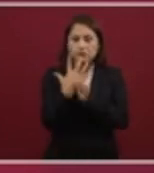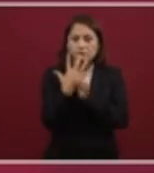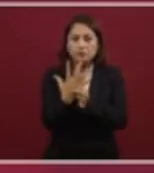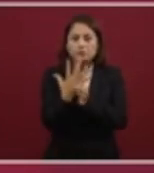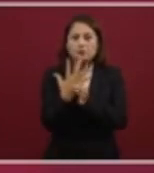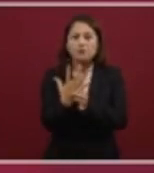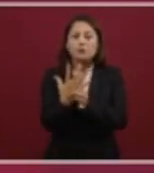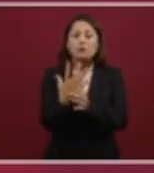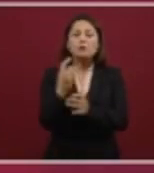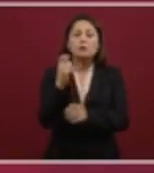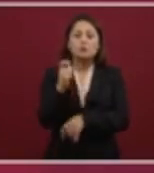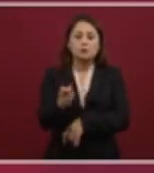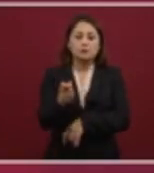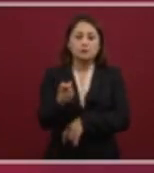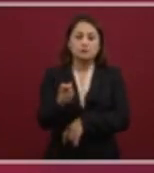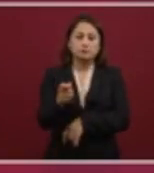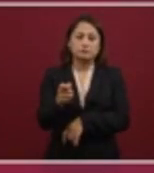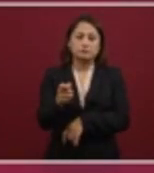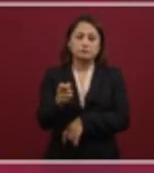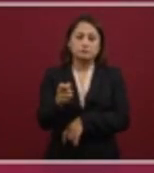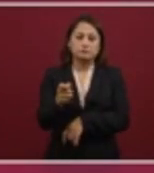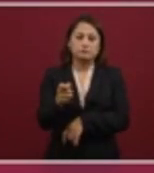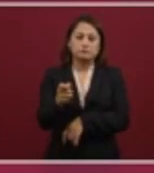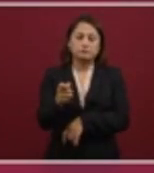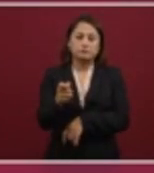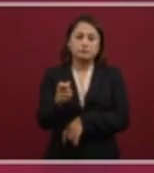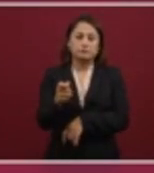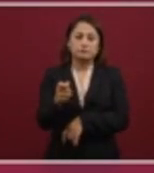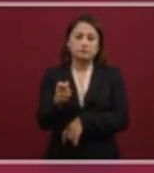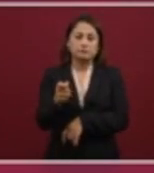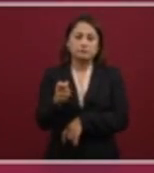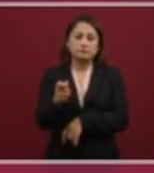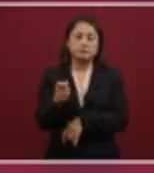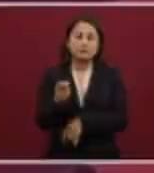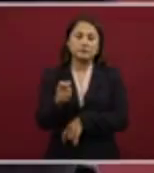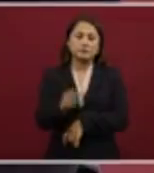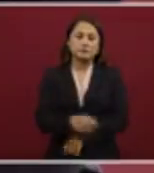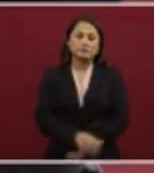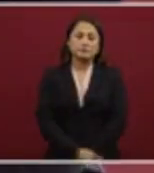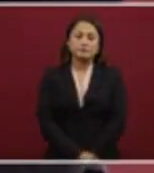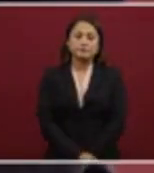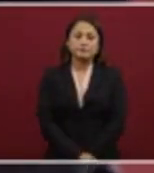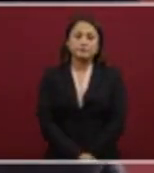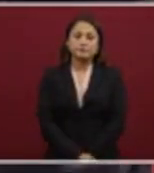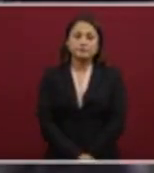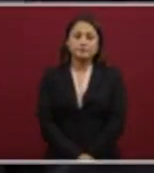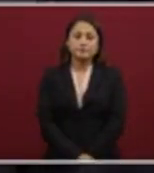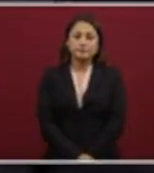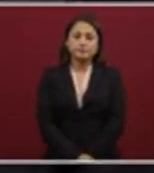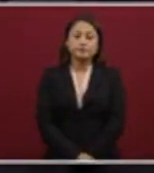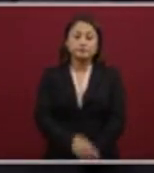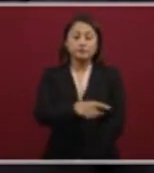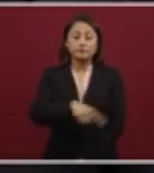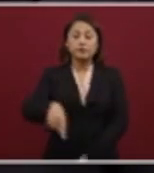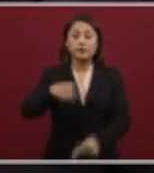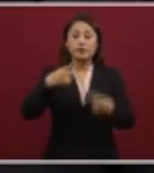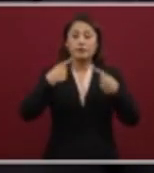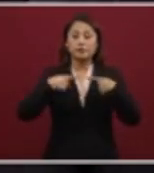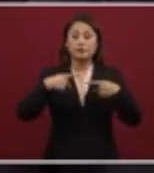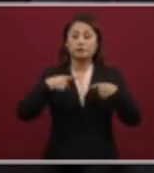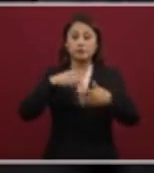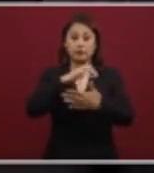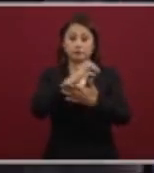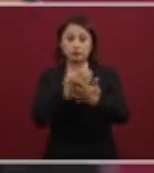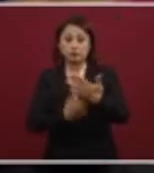en público a los que tienen los contratos,